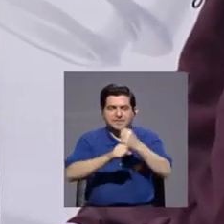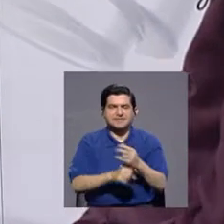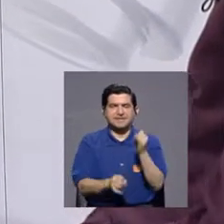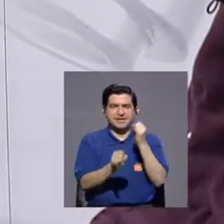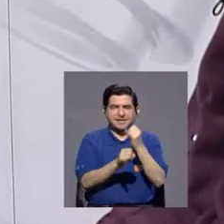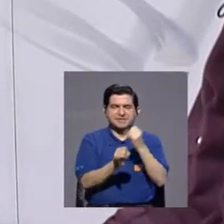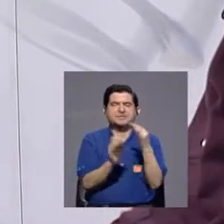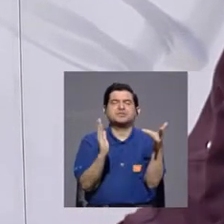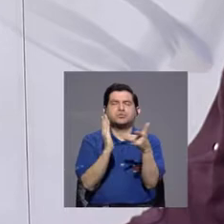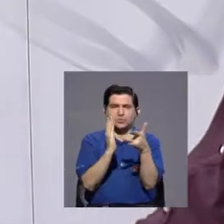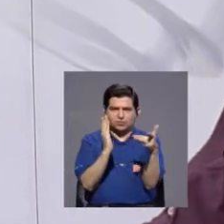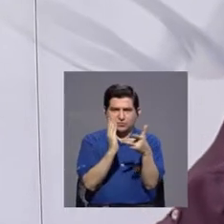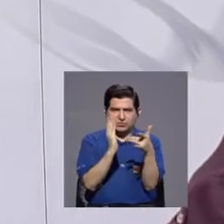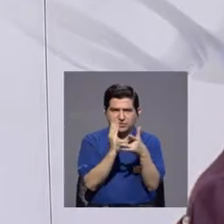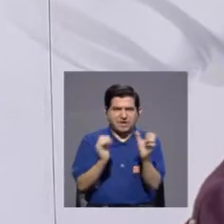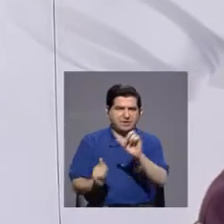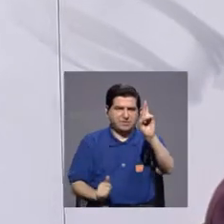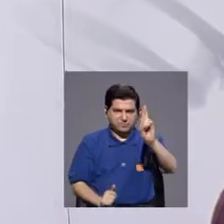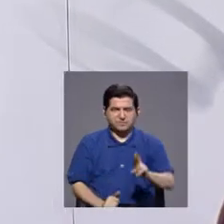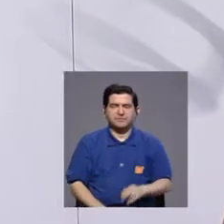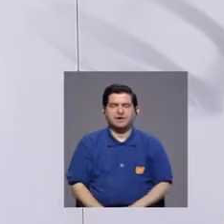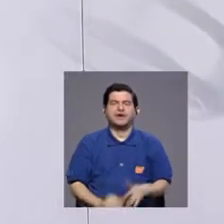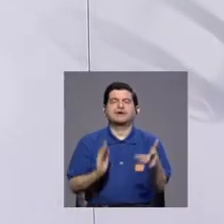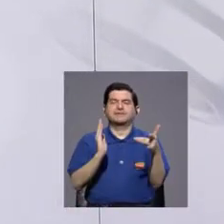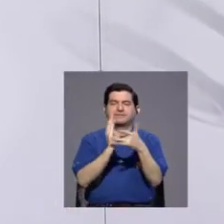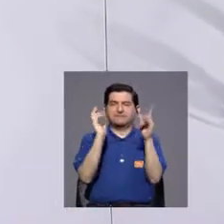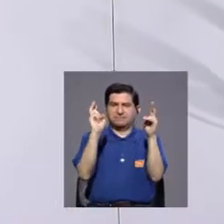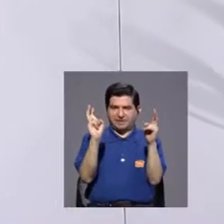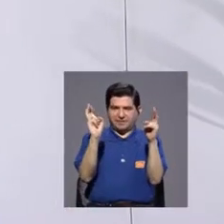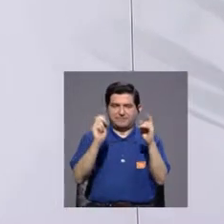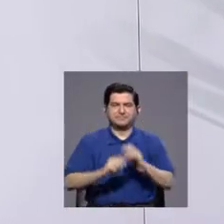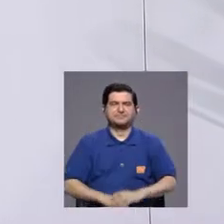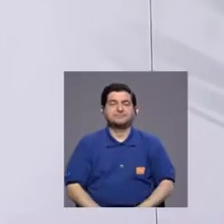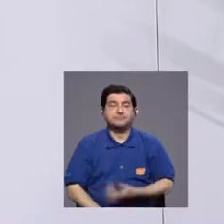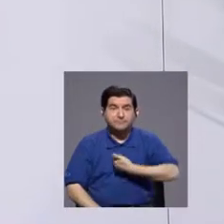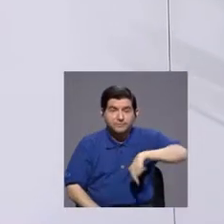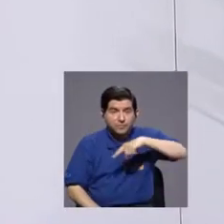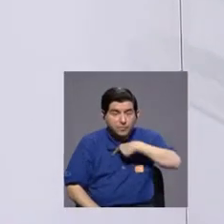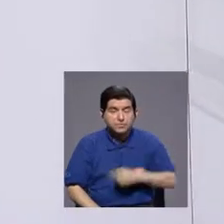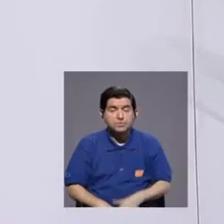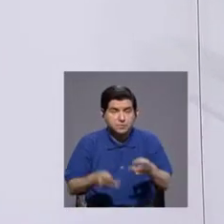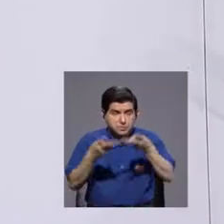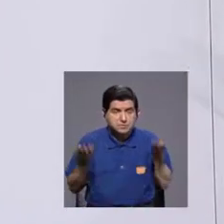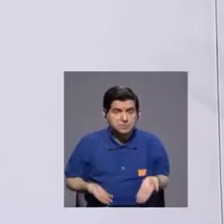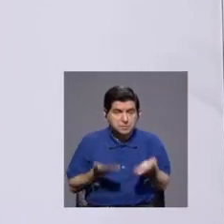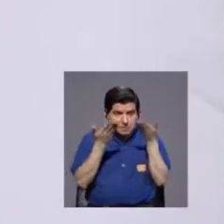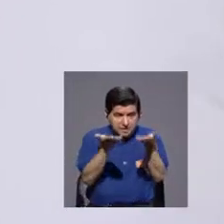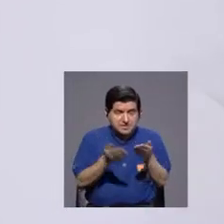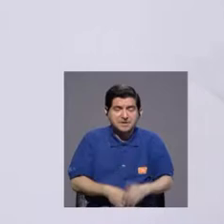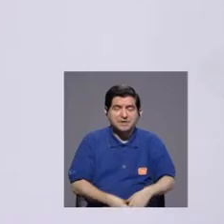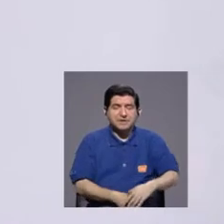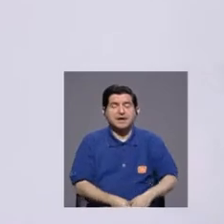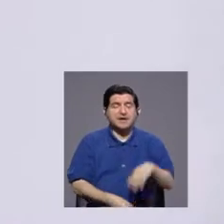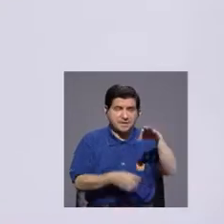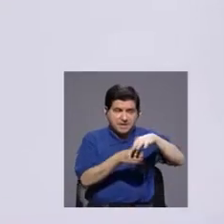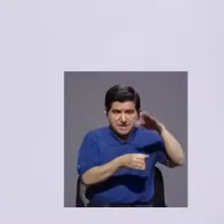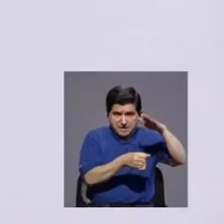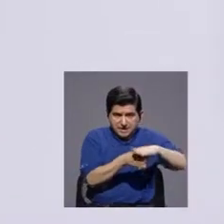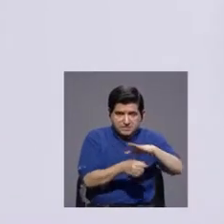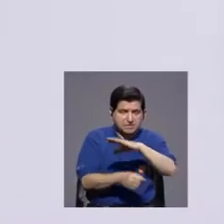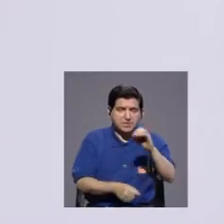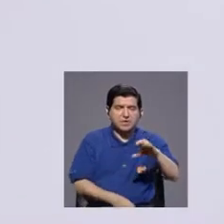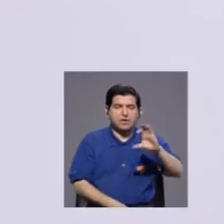instituto tecnológico de costa rica nosotros llevamos el material ya sea semilla o cayó al